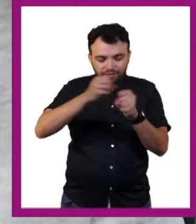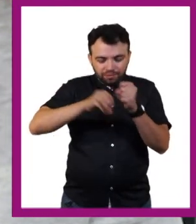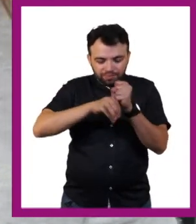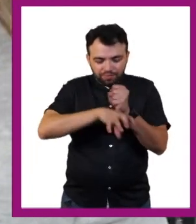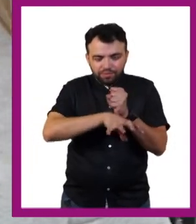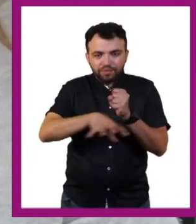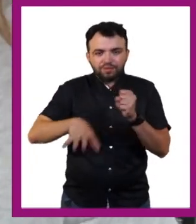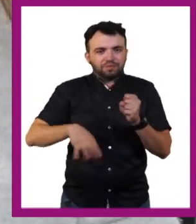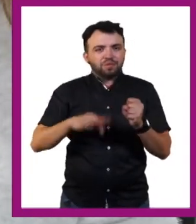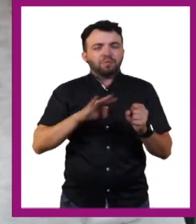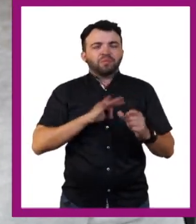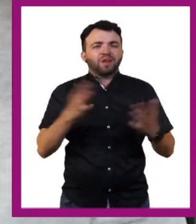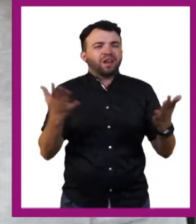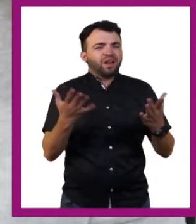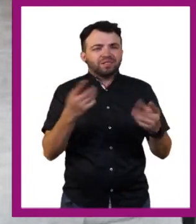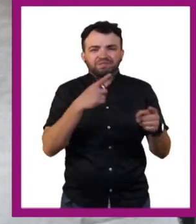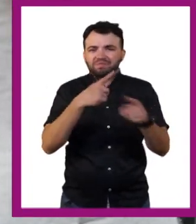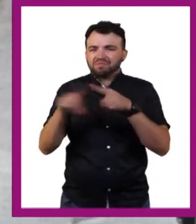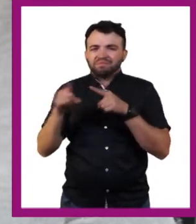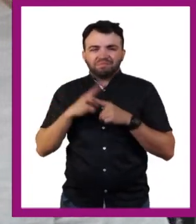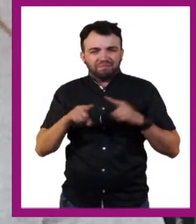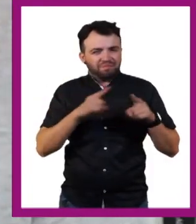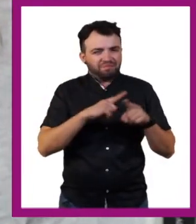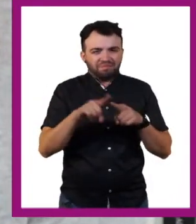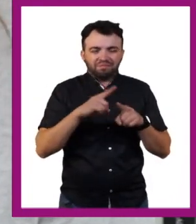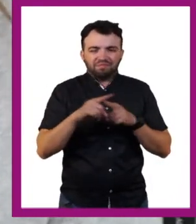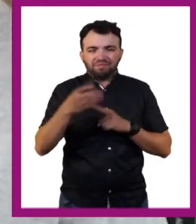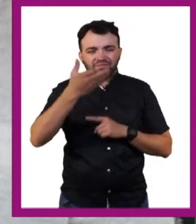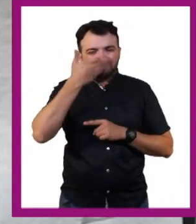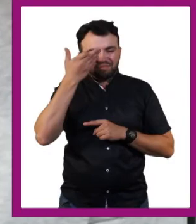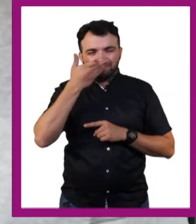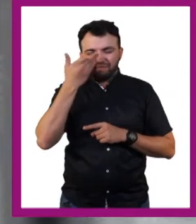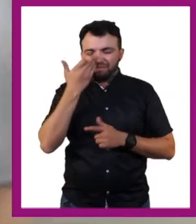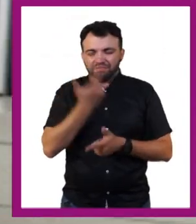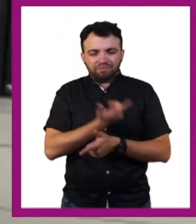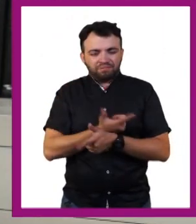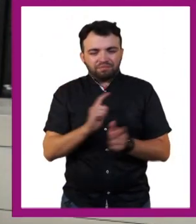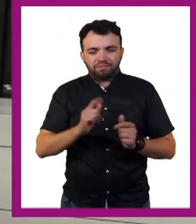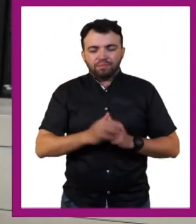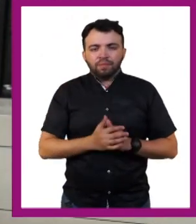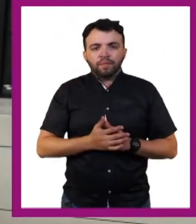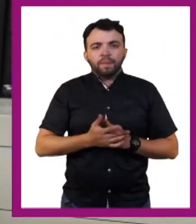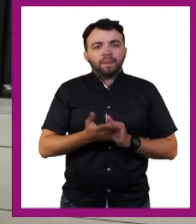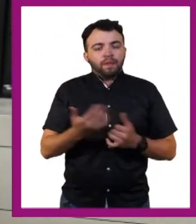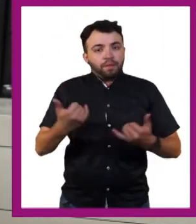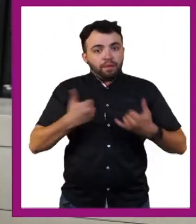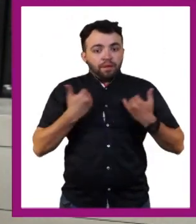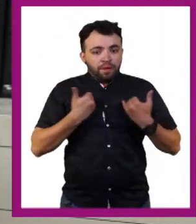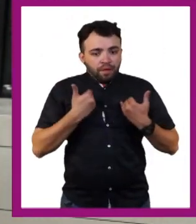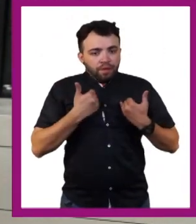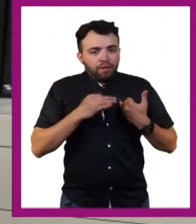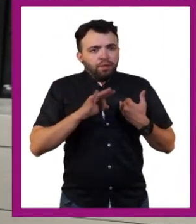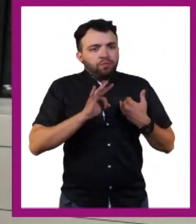emulsiones. O sea, lo puedes hacer con todas las plantas y vegetales que se te ocurran. A los chavos les puedo decir